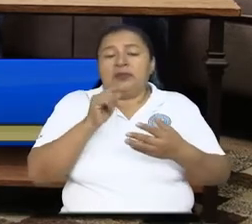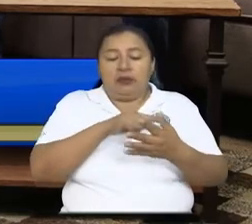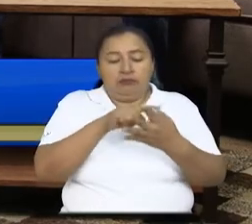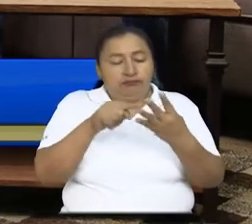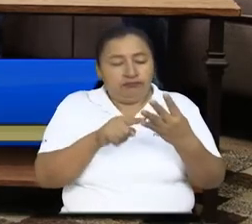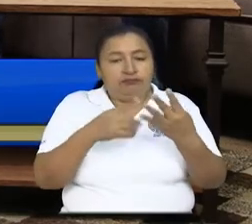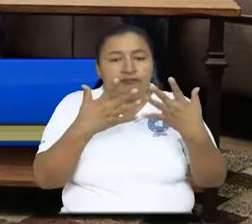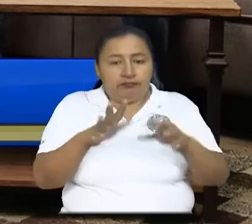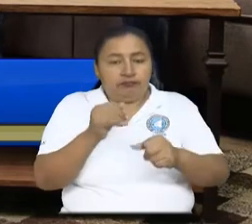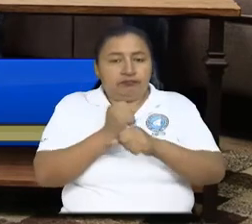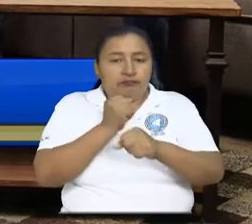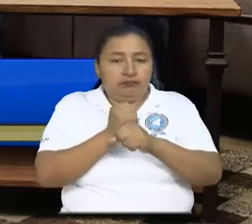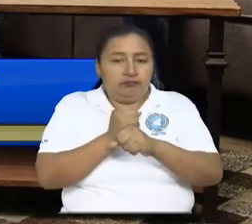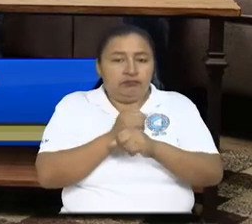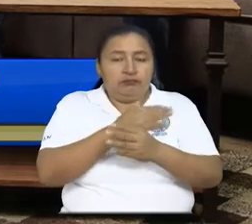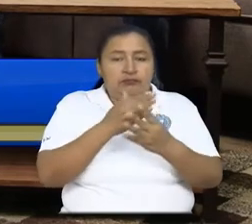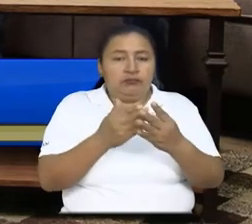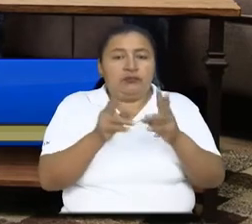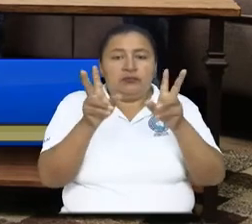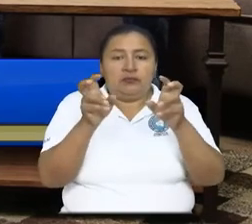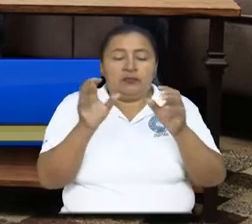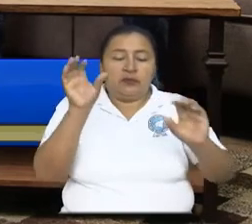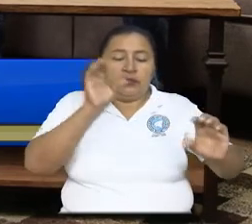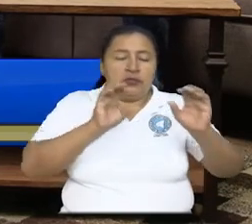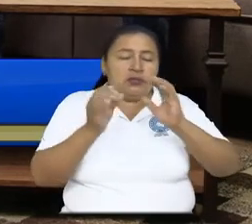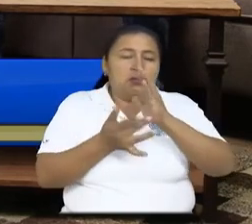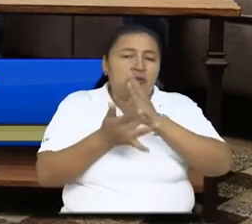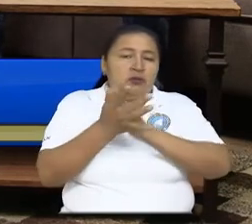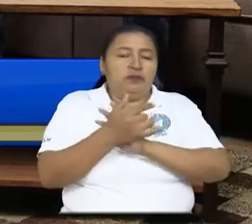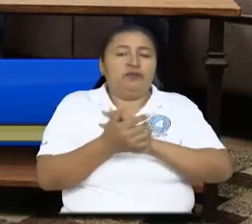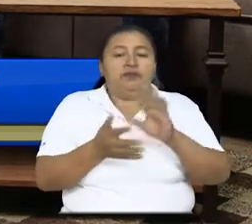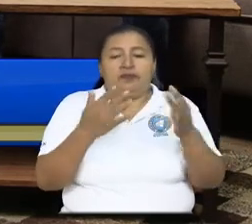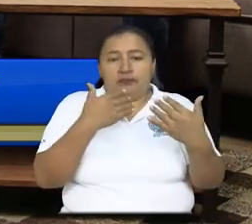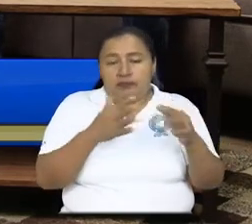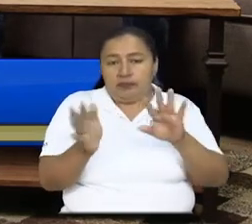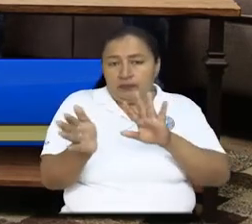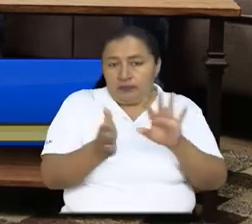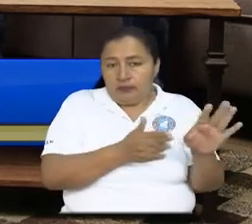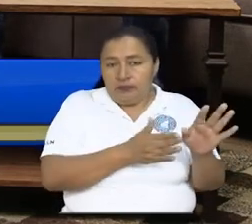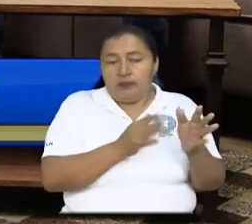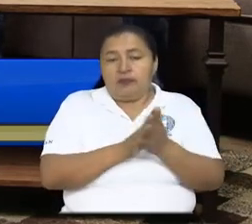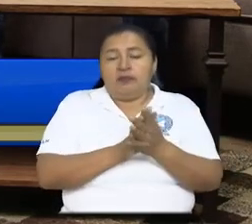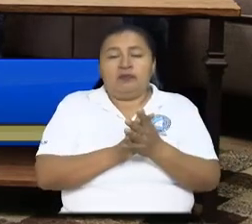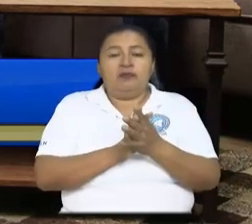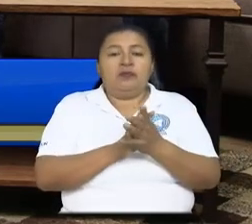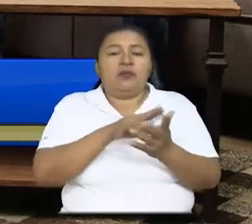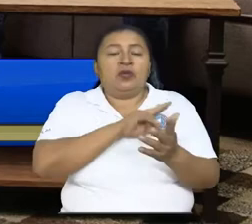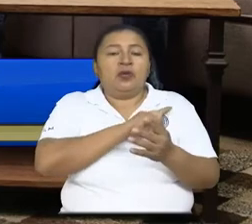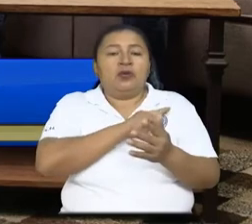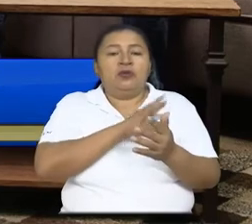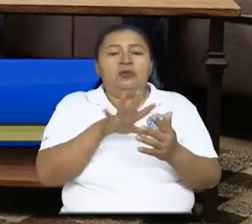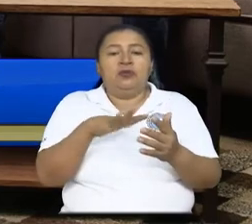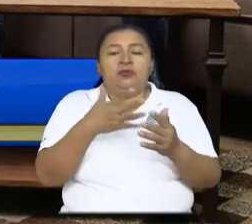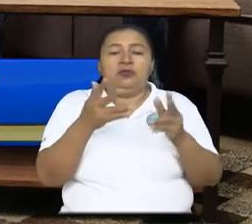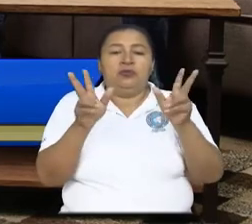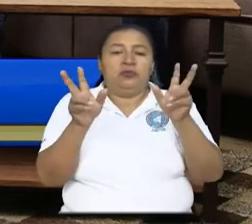precisamente el tema hay un tema en la parte d